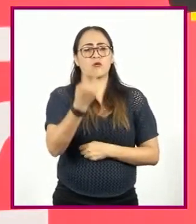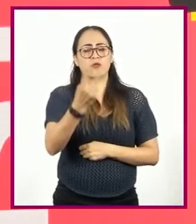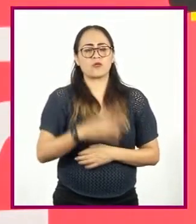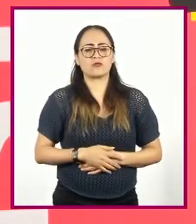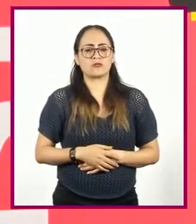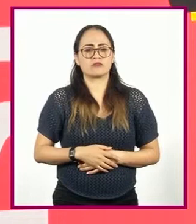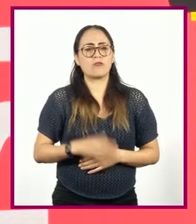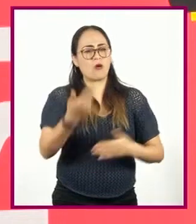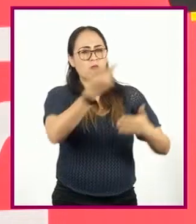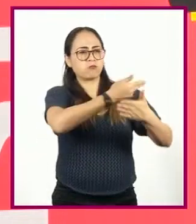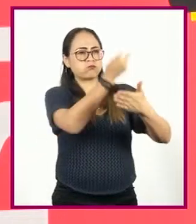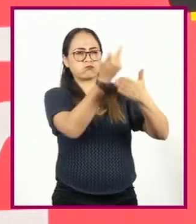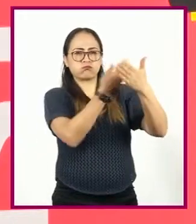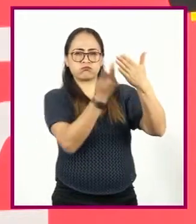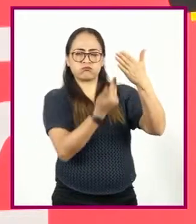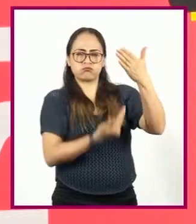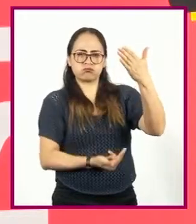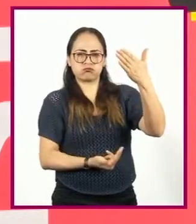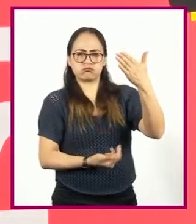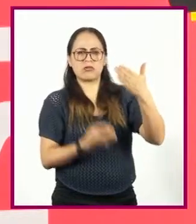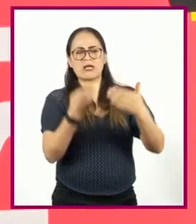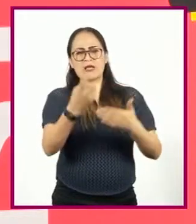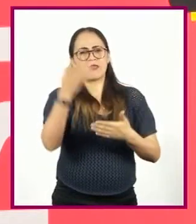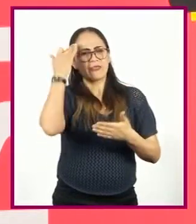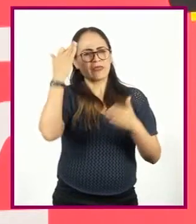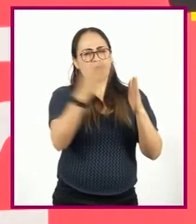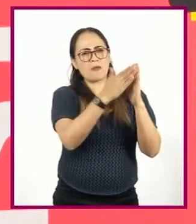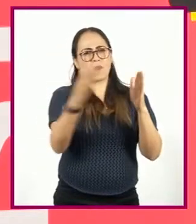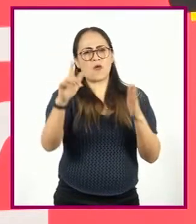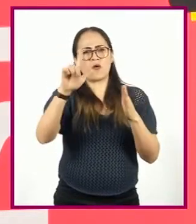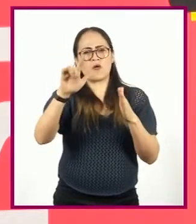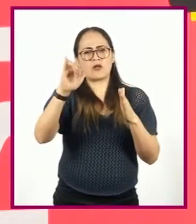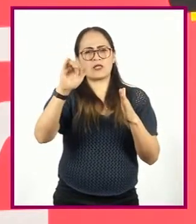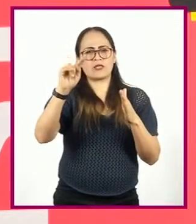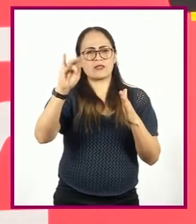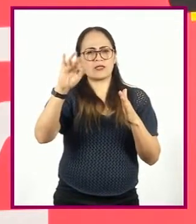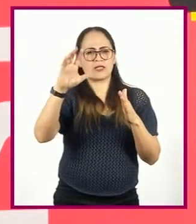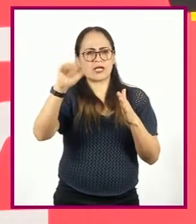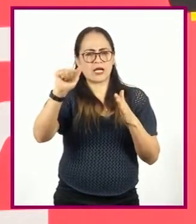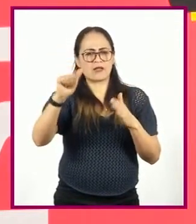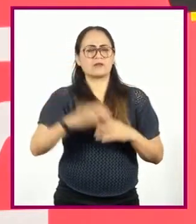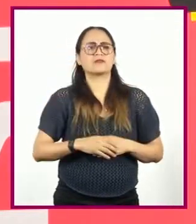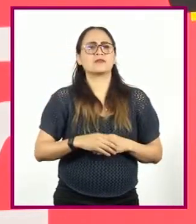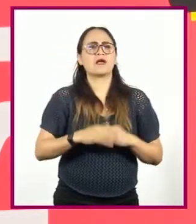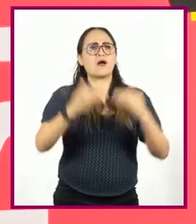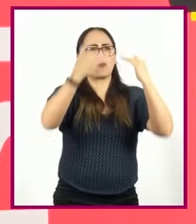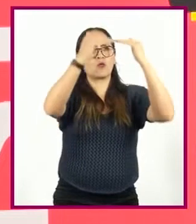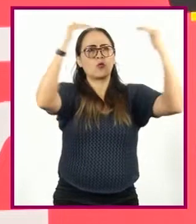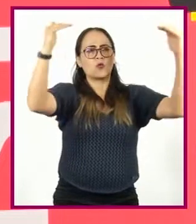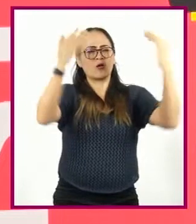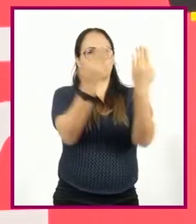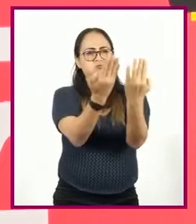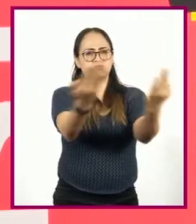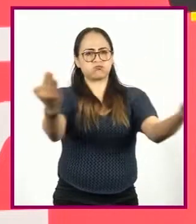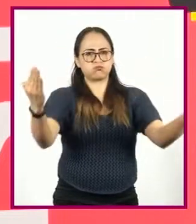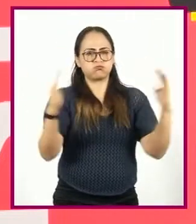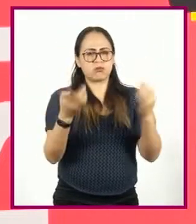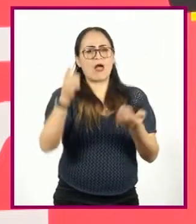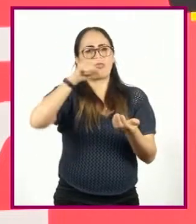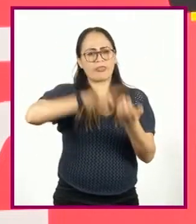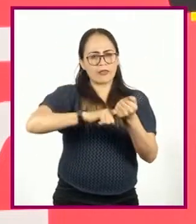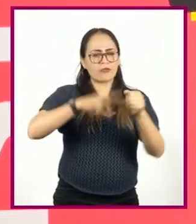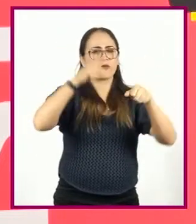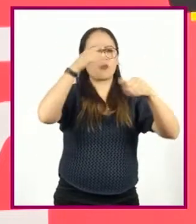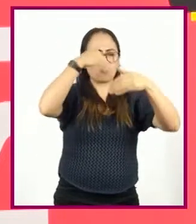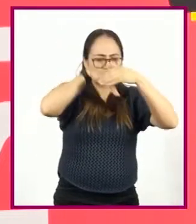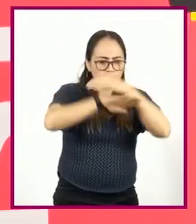manifestaciones pictóricas que corresponden a la etapa lítica, plasmadas sobre el techo y muros de cuevas, en